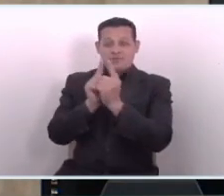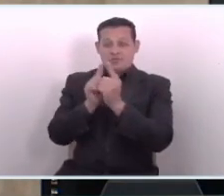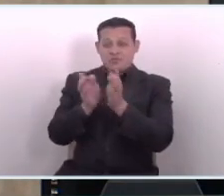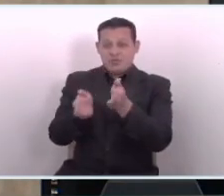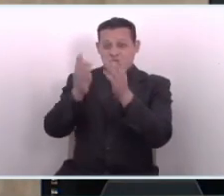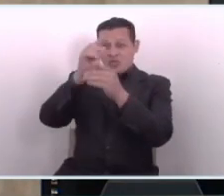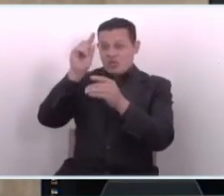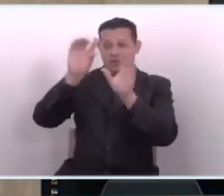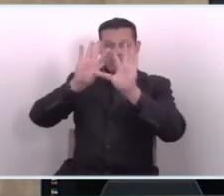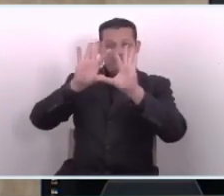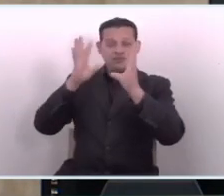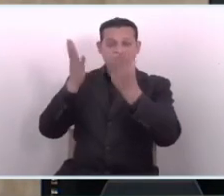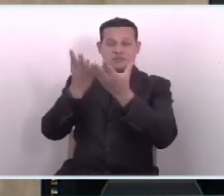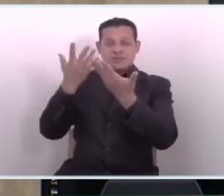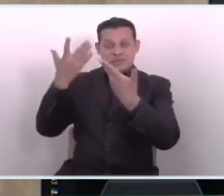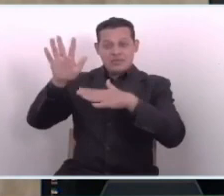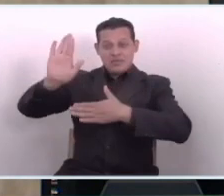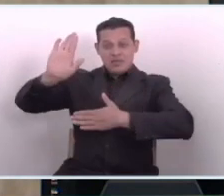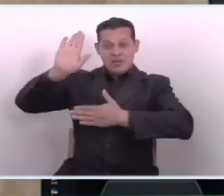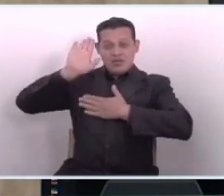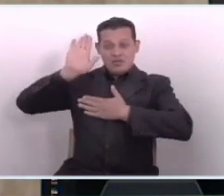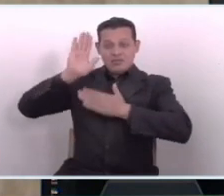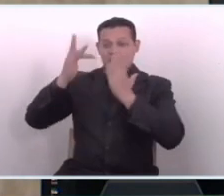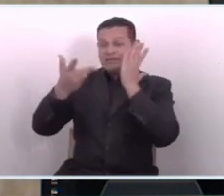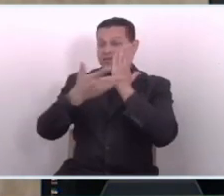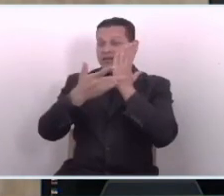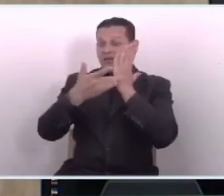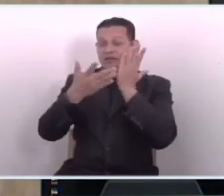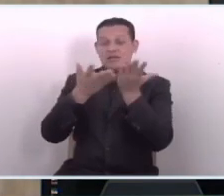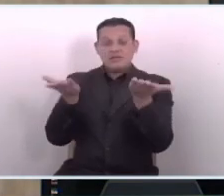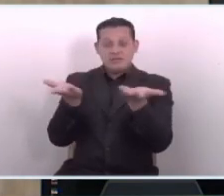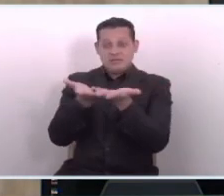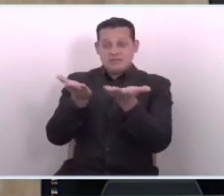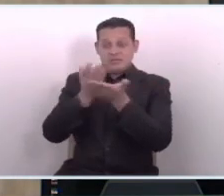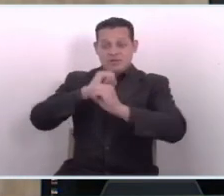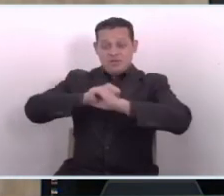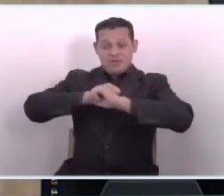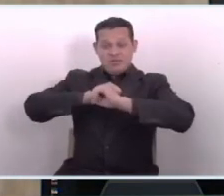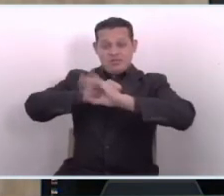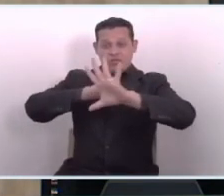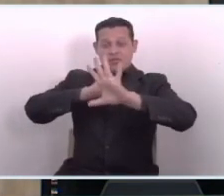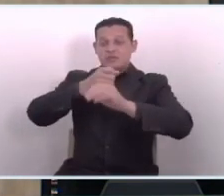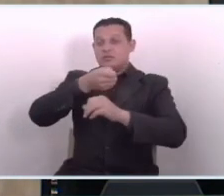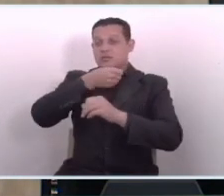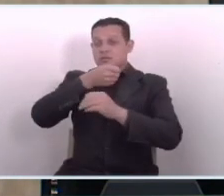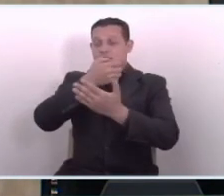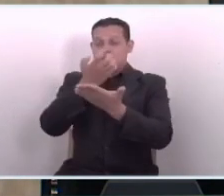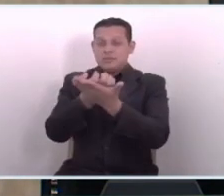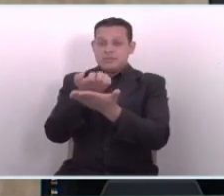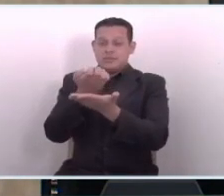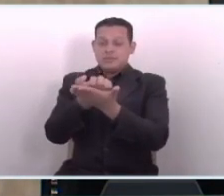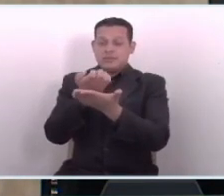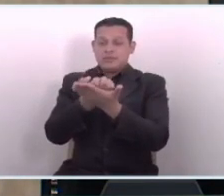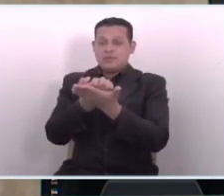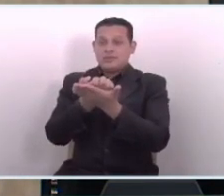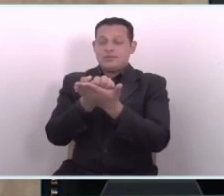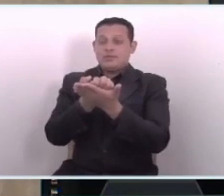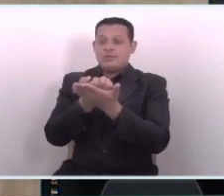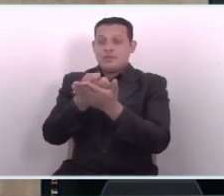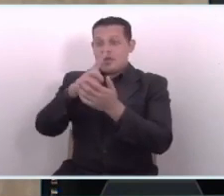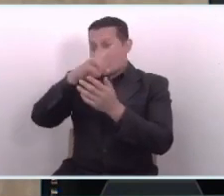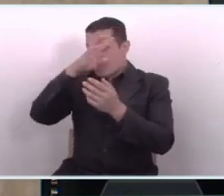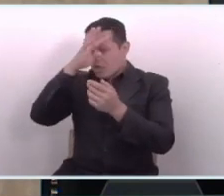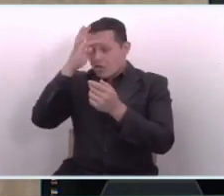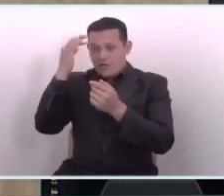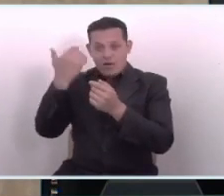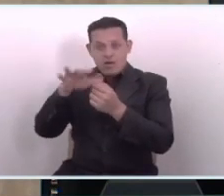organismos internacionales, ya que cumple con estándares técnicos para la elaboración y divulgación de información económica. Ha